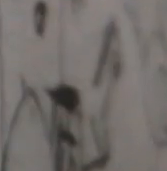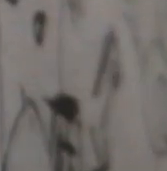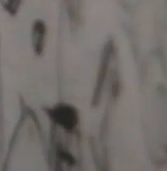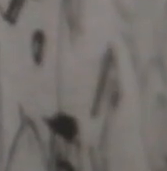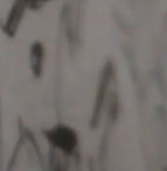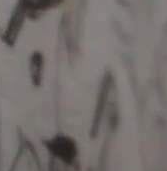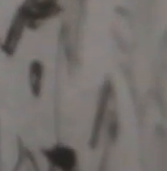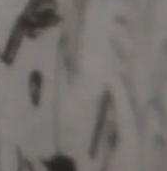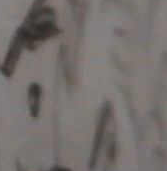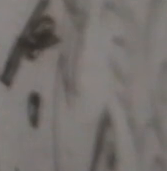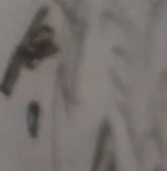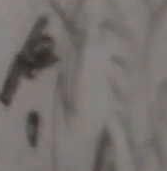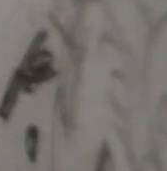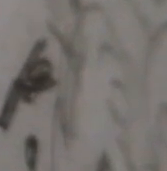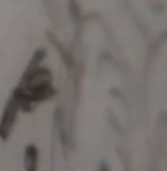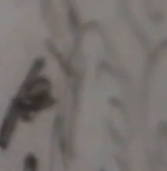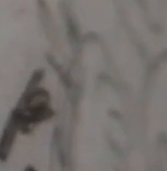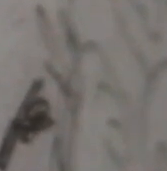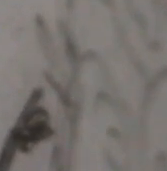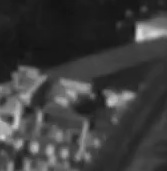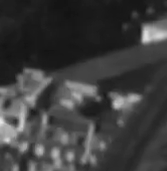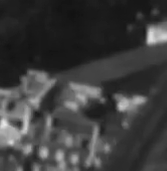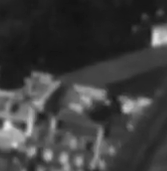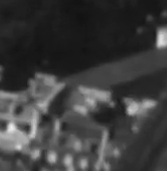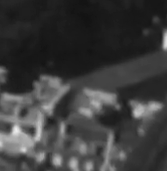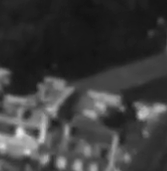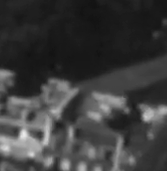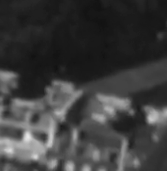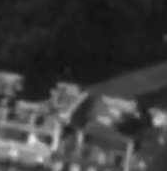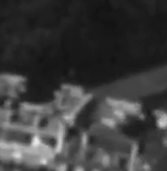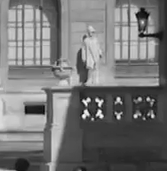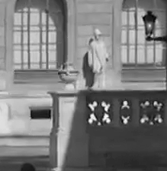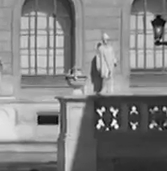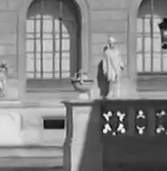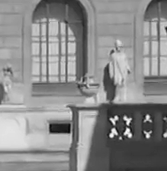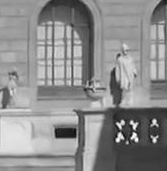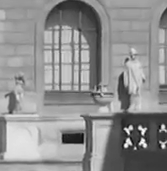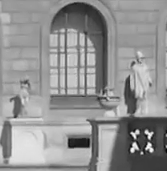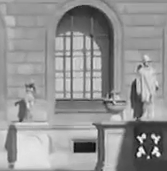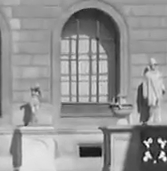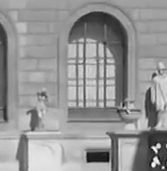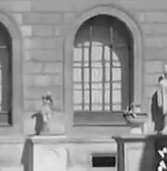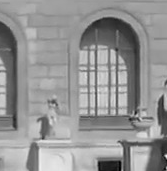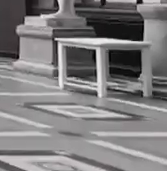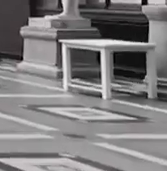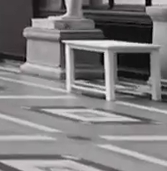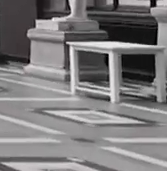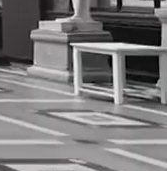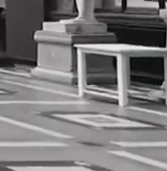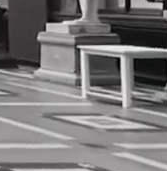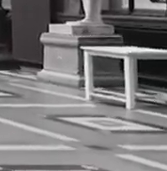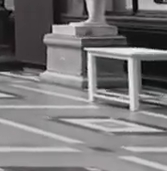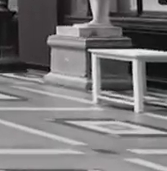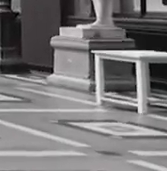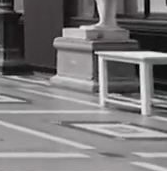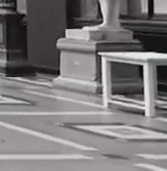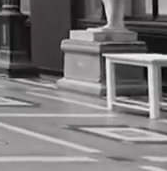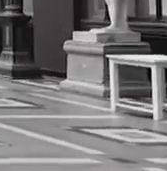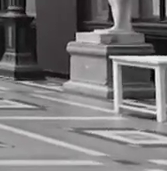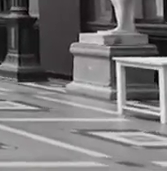arte y con eso oré dinero para mantenerme fui a París me escribí en la escuela de Bellas Artes ahí